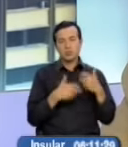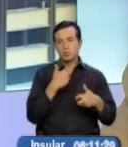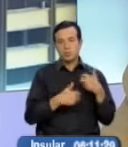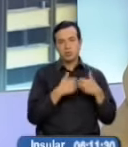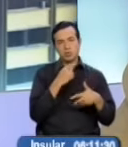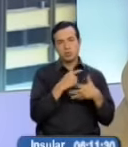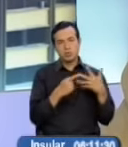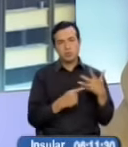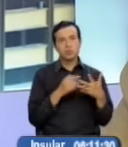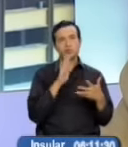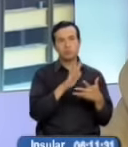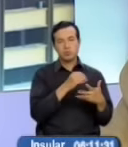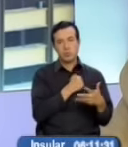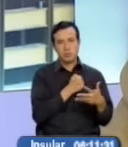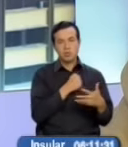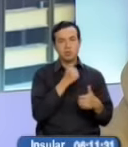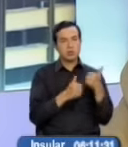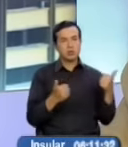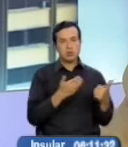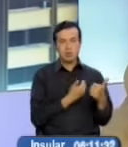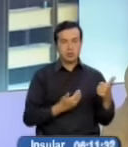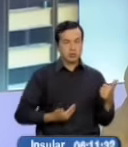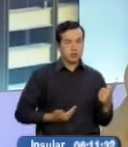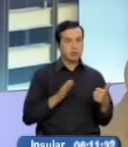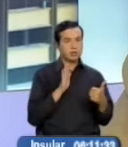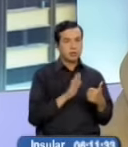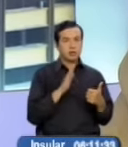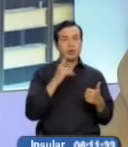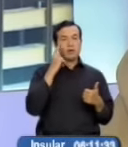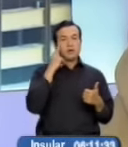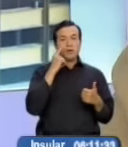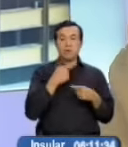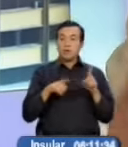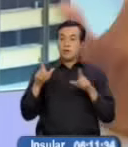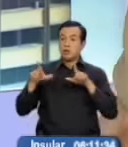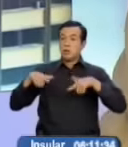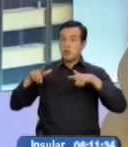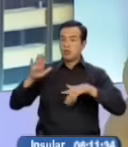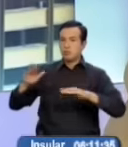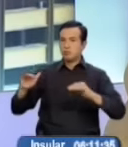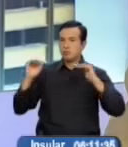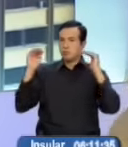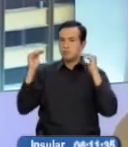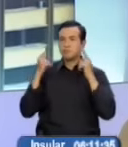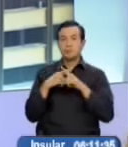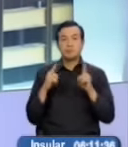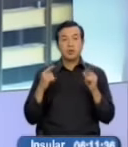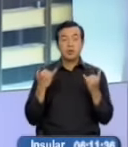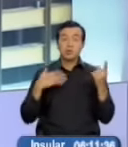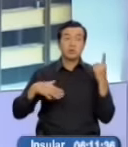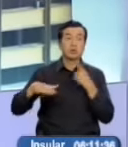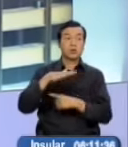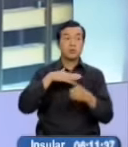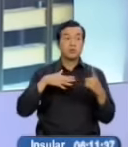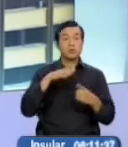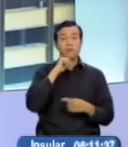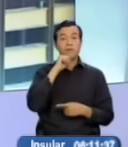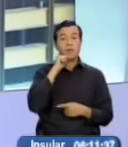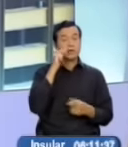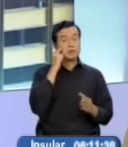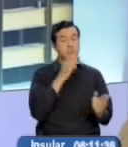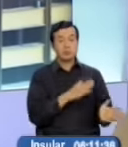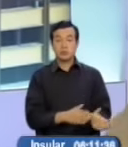más propios a un candidato presidencial que no lo tiene Moreno. Pero estamos en una coyuntura en que todavía no están